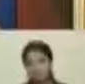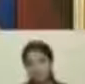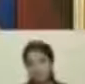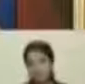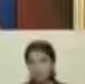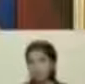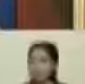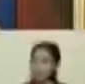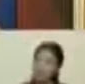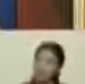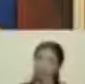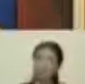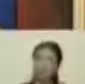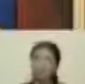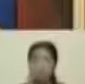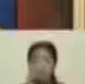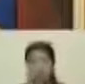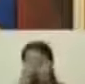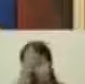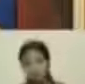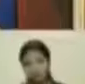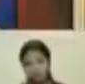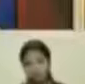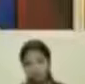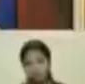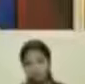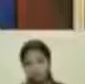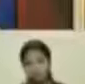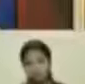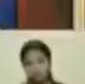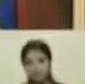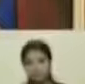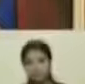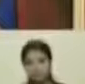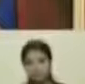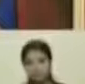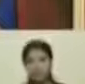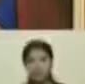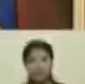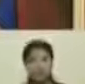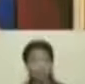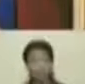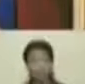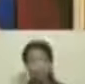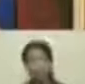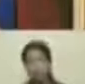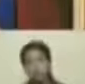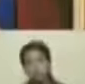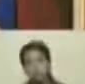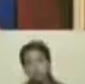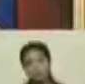Y yo desde mi oración le pido al Papa Francisco que me ayude. Y ahora hago mi oración pública. Que el Papa nos